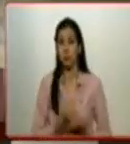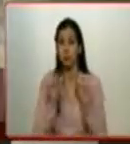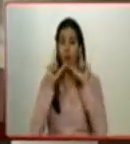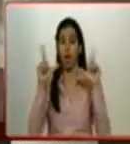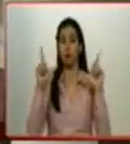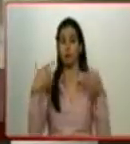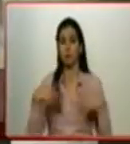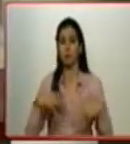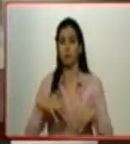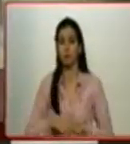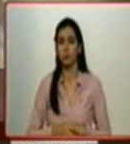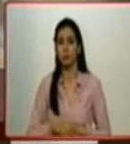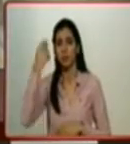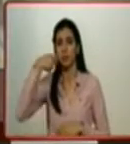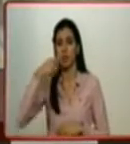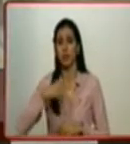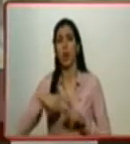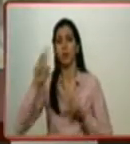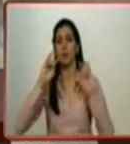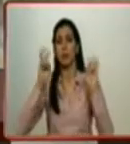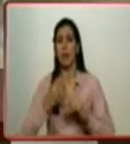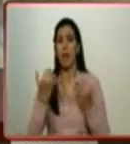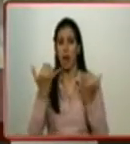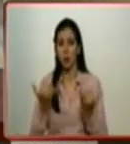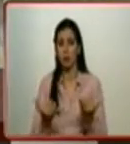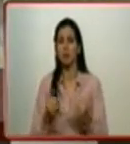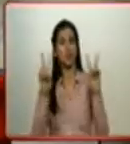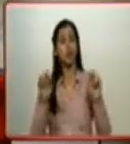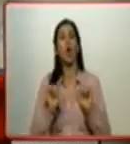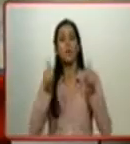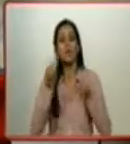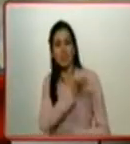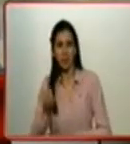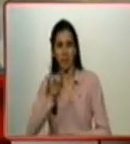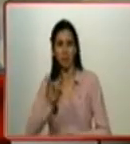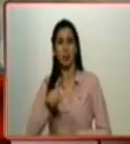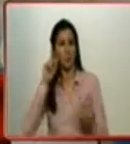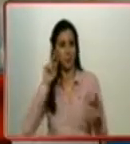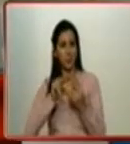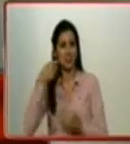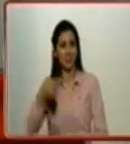Impactantes y desgarradoras imágenes. Vamos a cambiar de tema, vamos a hablar ahora de deportes. Oscar. De semana, será hasta mañana.